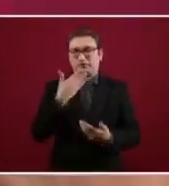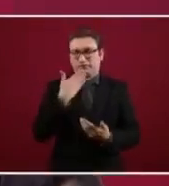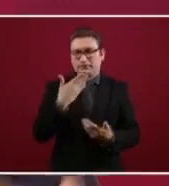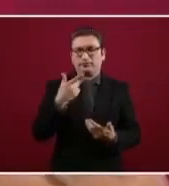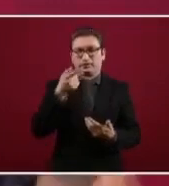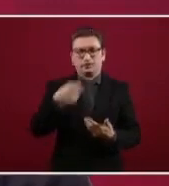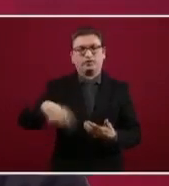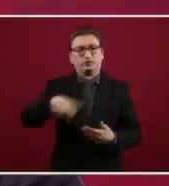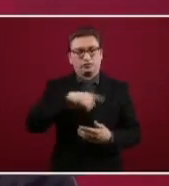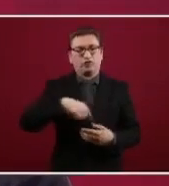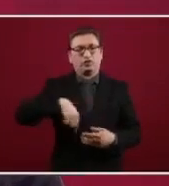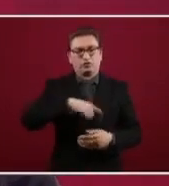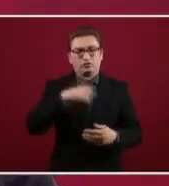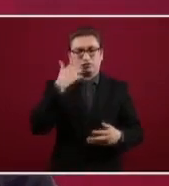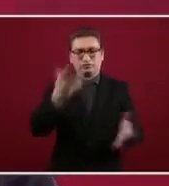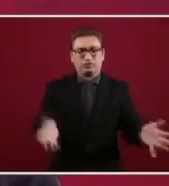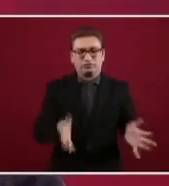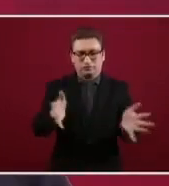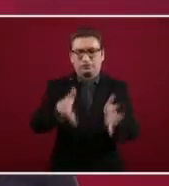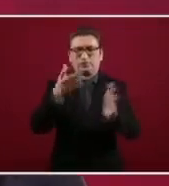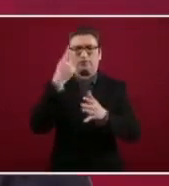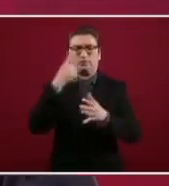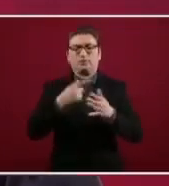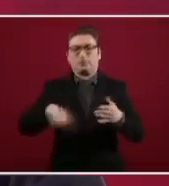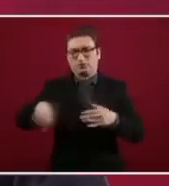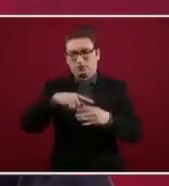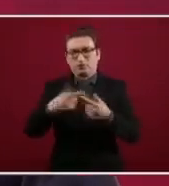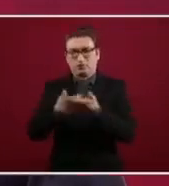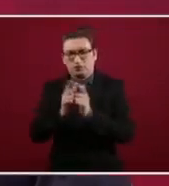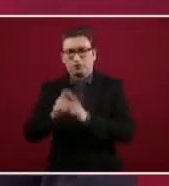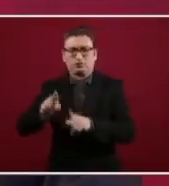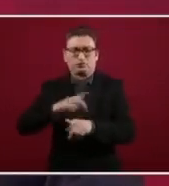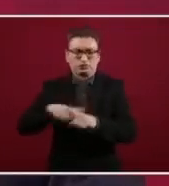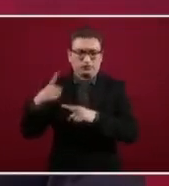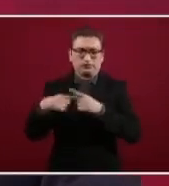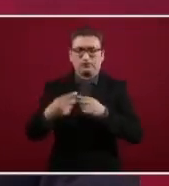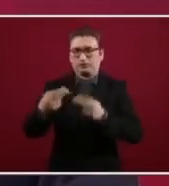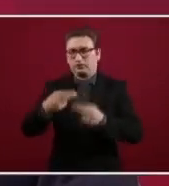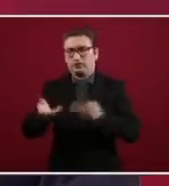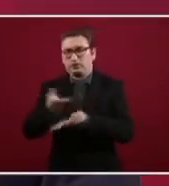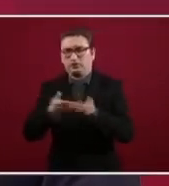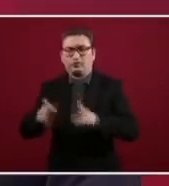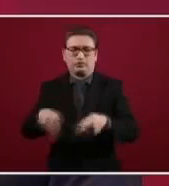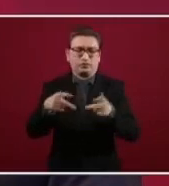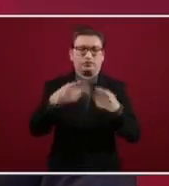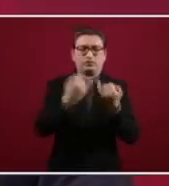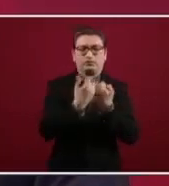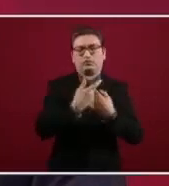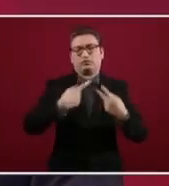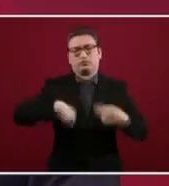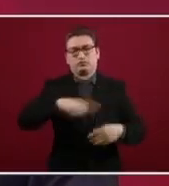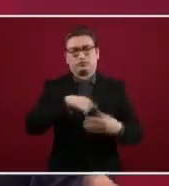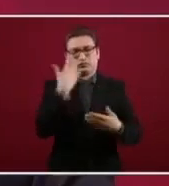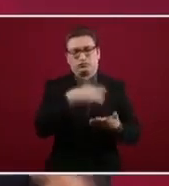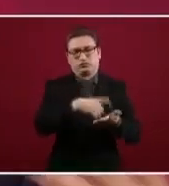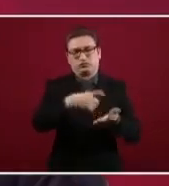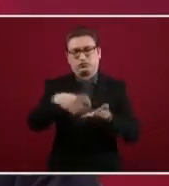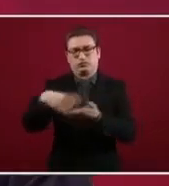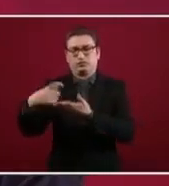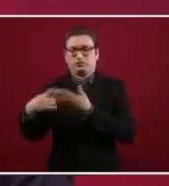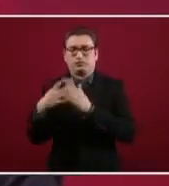por eso queremos nosotros fomentar estas cooperativas productivas las cooperativas de consumo que nos en salar en